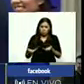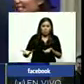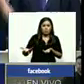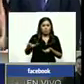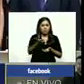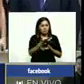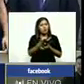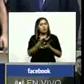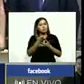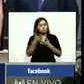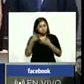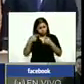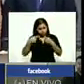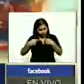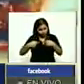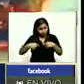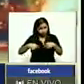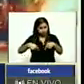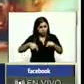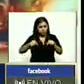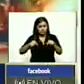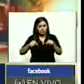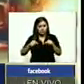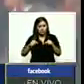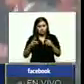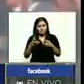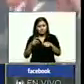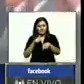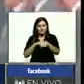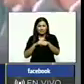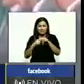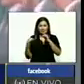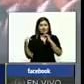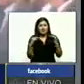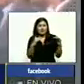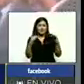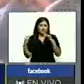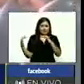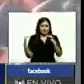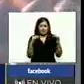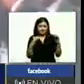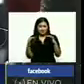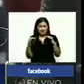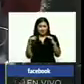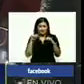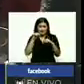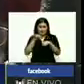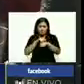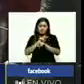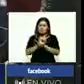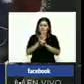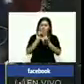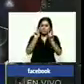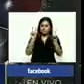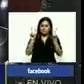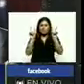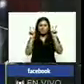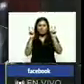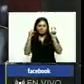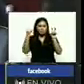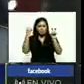a pesar de transitar la guerra y la paz por eso es importante que la nueva generación